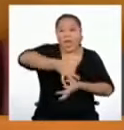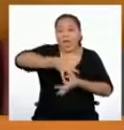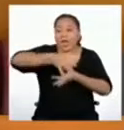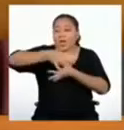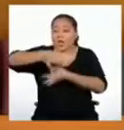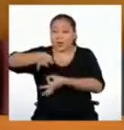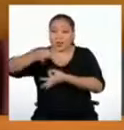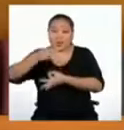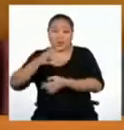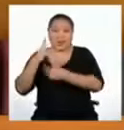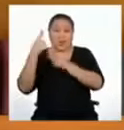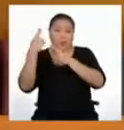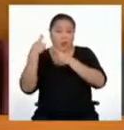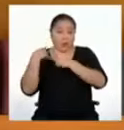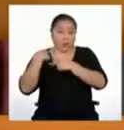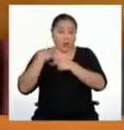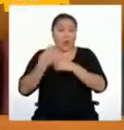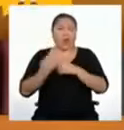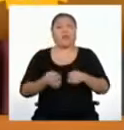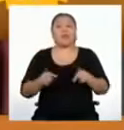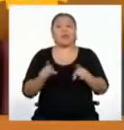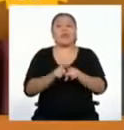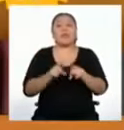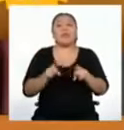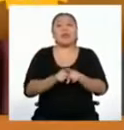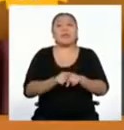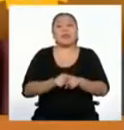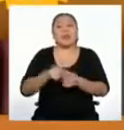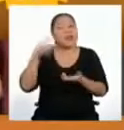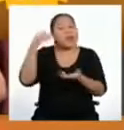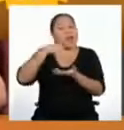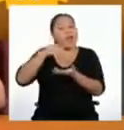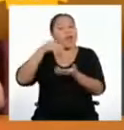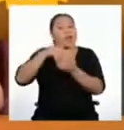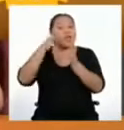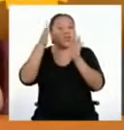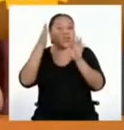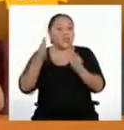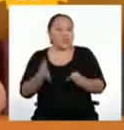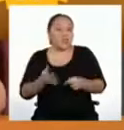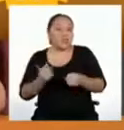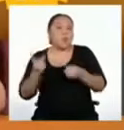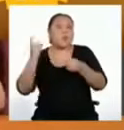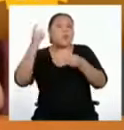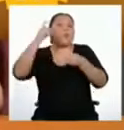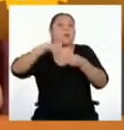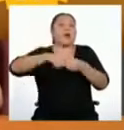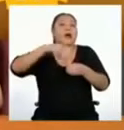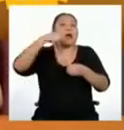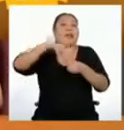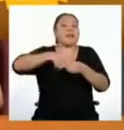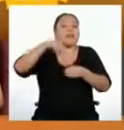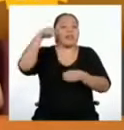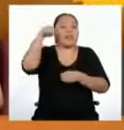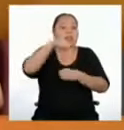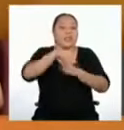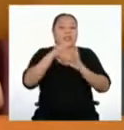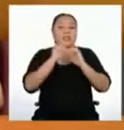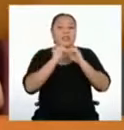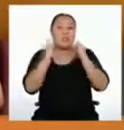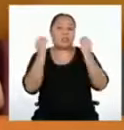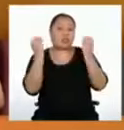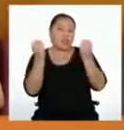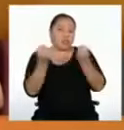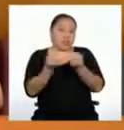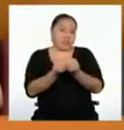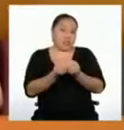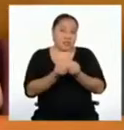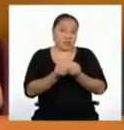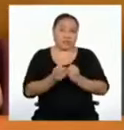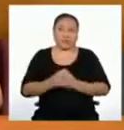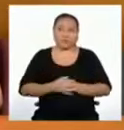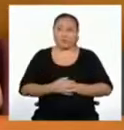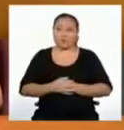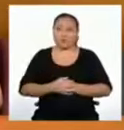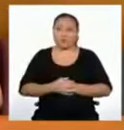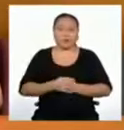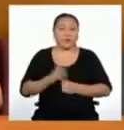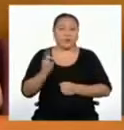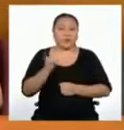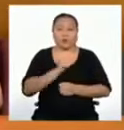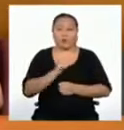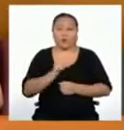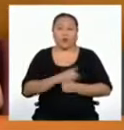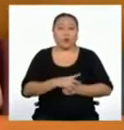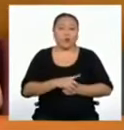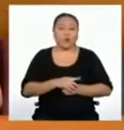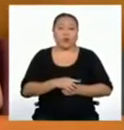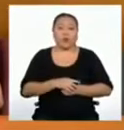documentos. Y por supuesto, los estudiantes también forman parte de esta organización. No hay problema en